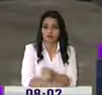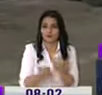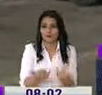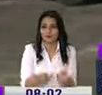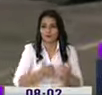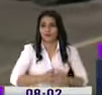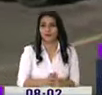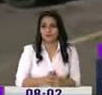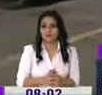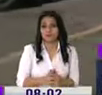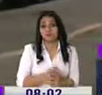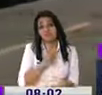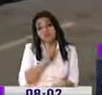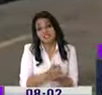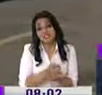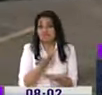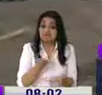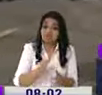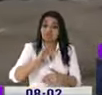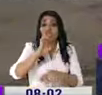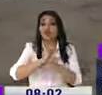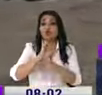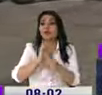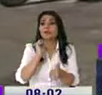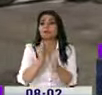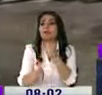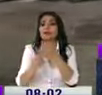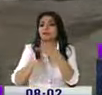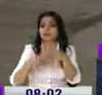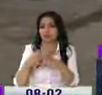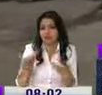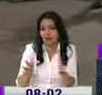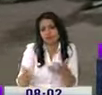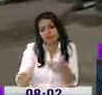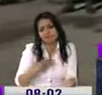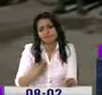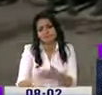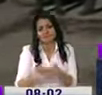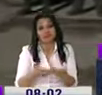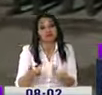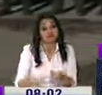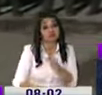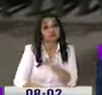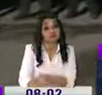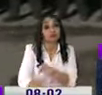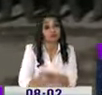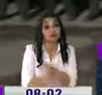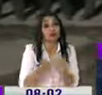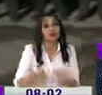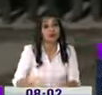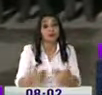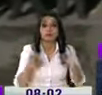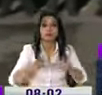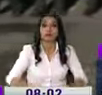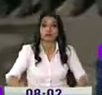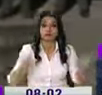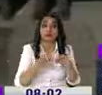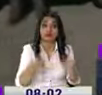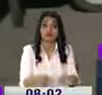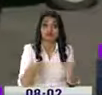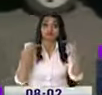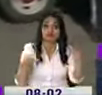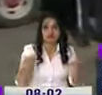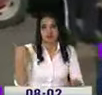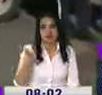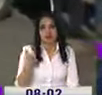Aunque no tengamos ya posibilidades de clasificar al Mundial, es un partido muy importante el que vamos a jugar precisamente con Argentina, pues ahí está el